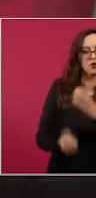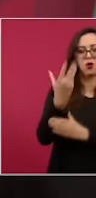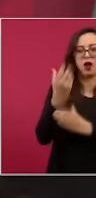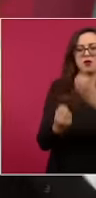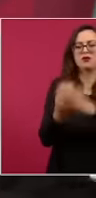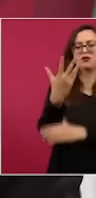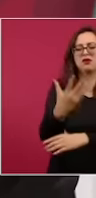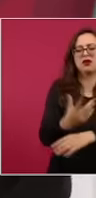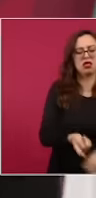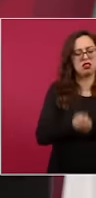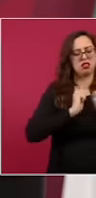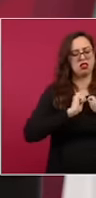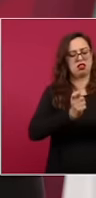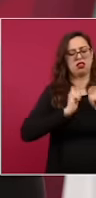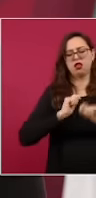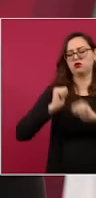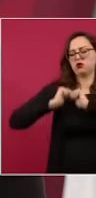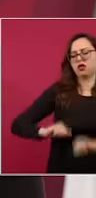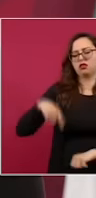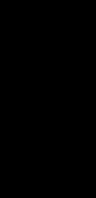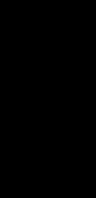no es ocupar cargos.